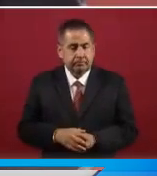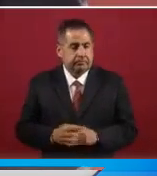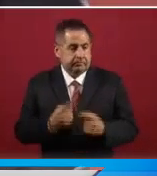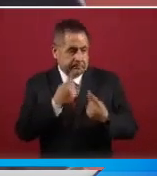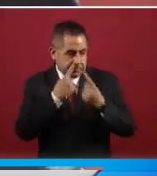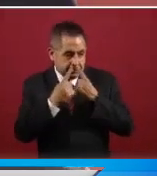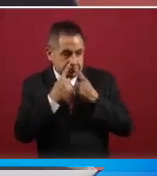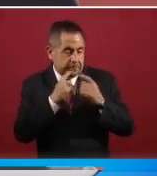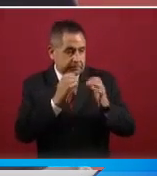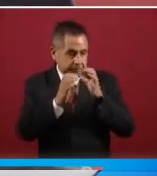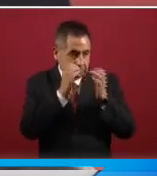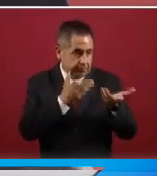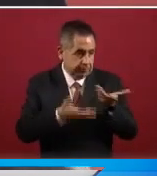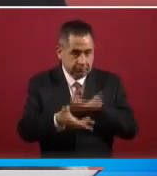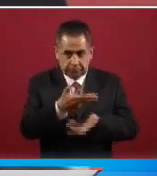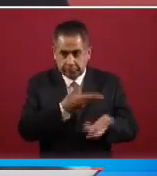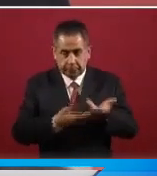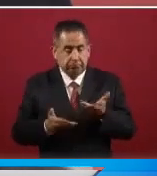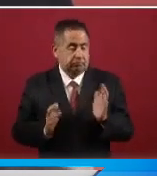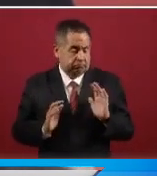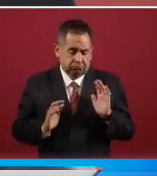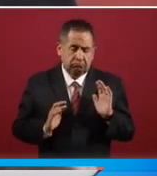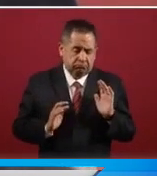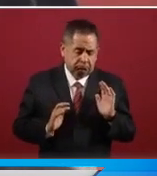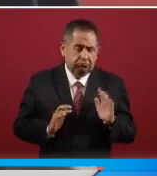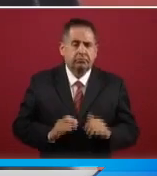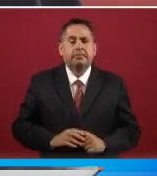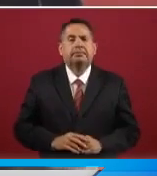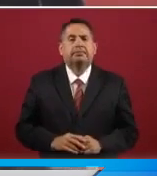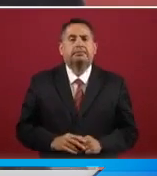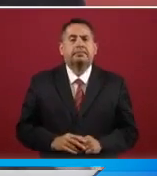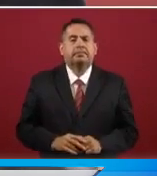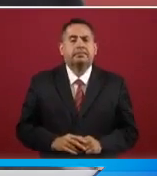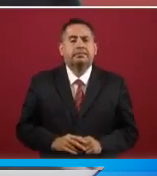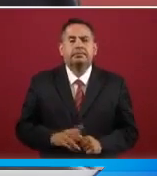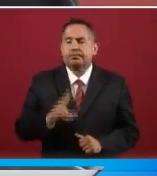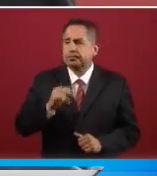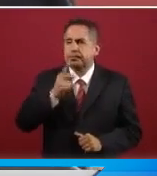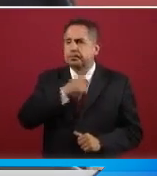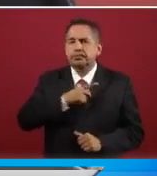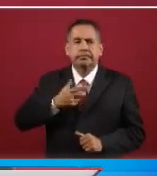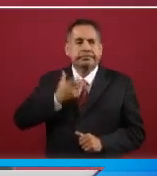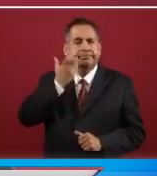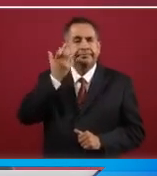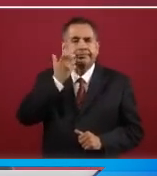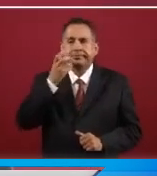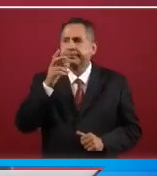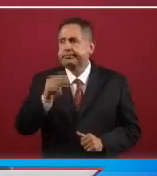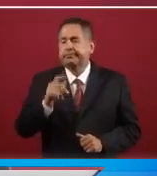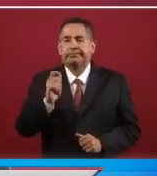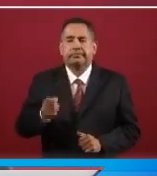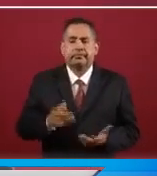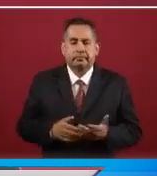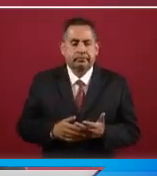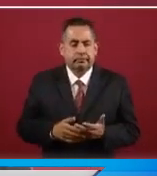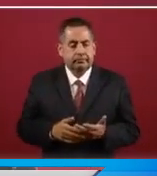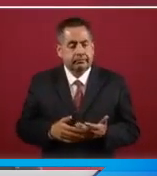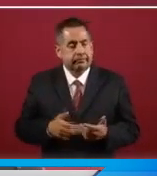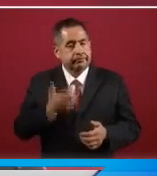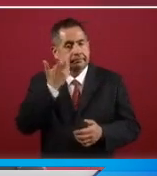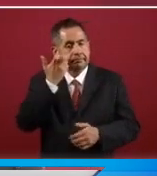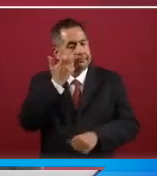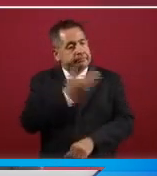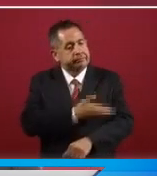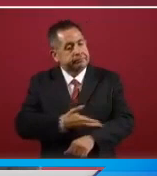que se utilicen los procedimientos políticos para hacer justicia. Recuerda que él padeció el desafuero y no está a favor de que se realicen injusticias